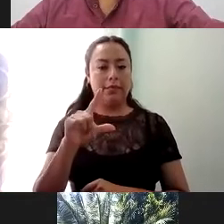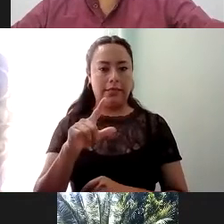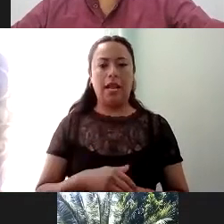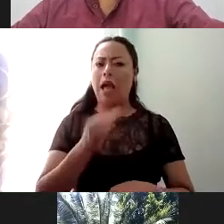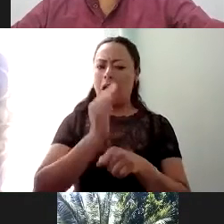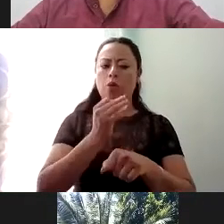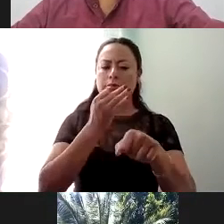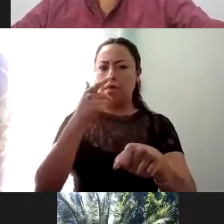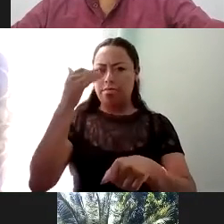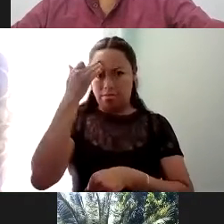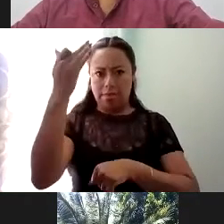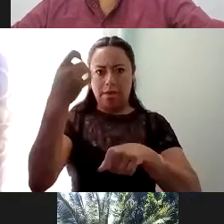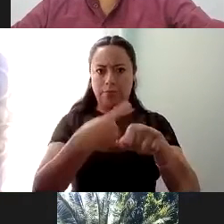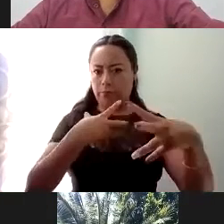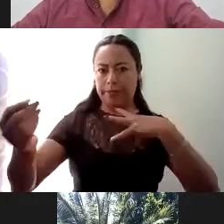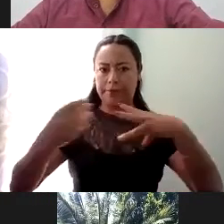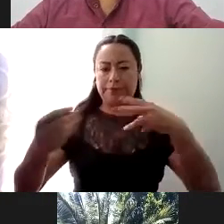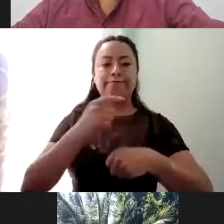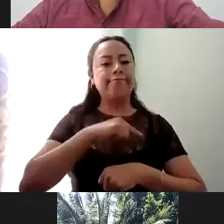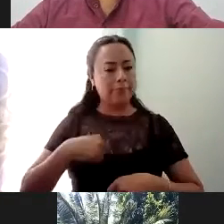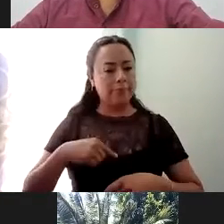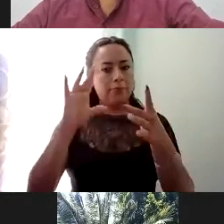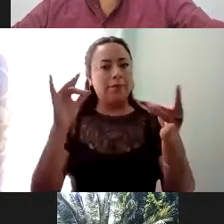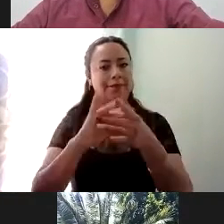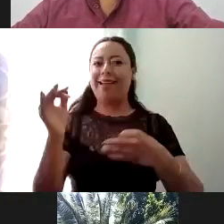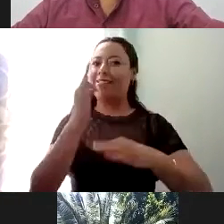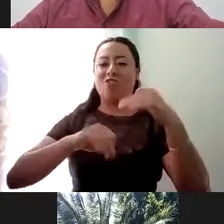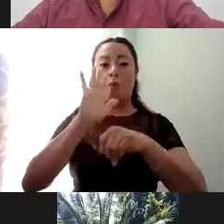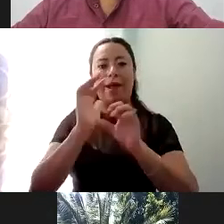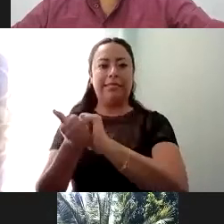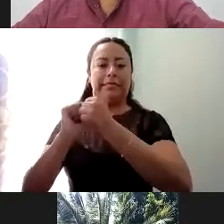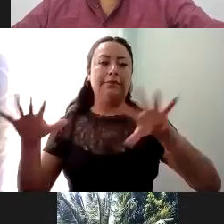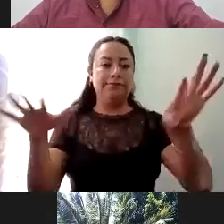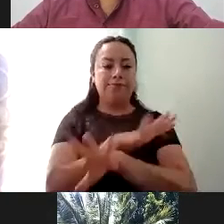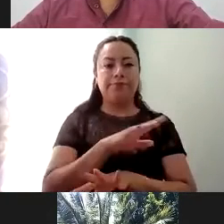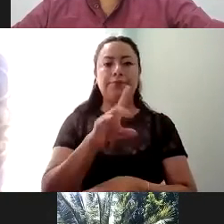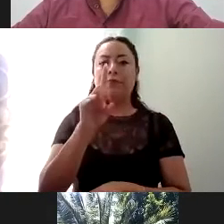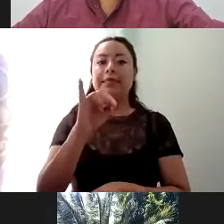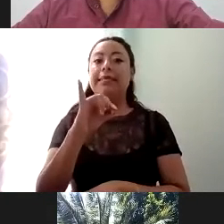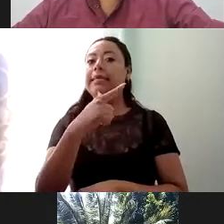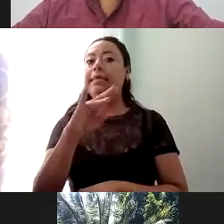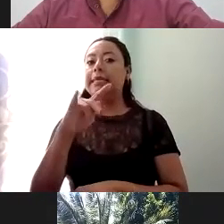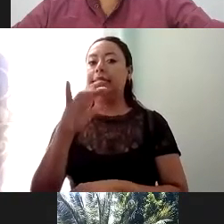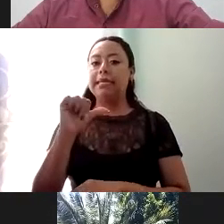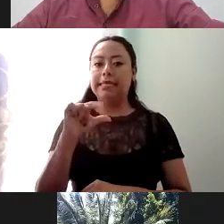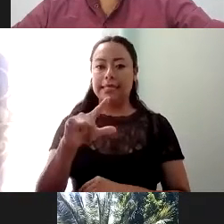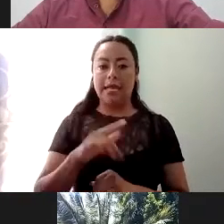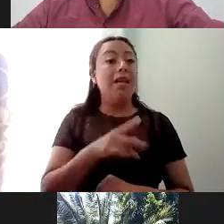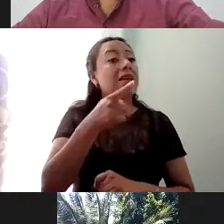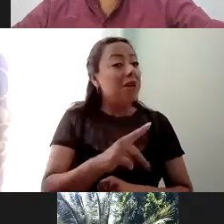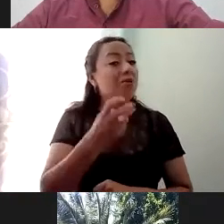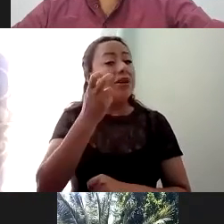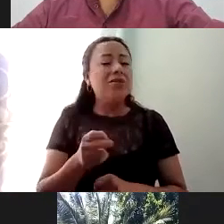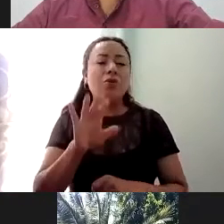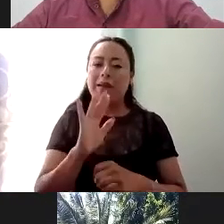dado cuenta que todo se volvió digital, pero también esto ha traído ciertos perjuicios